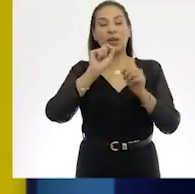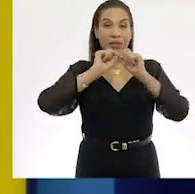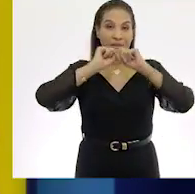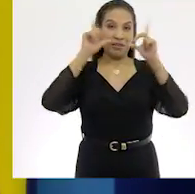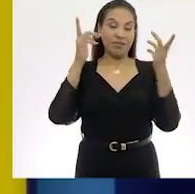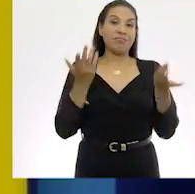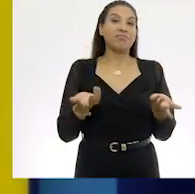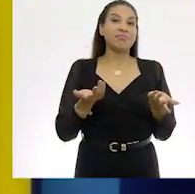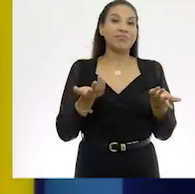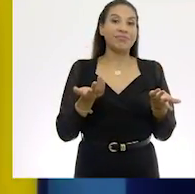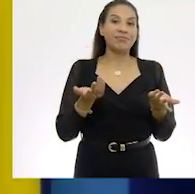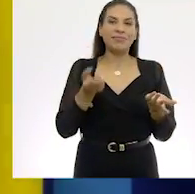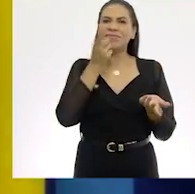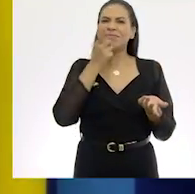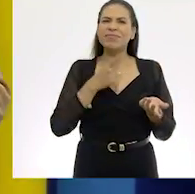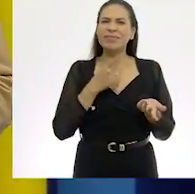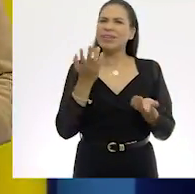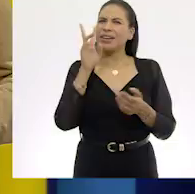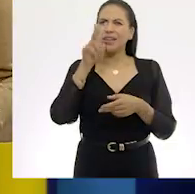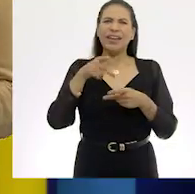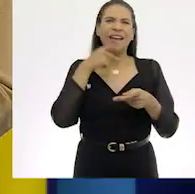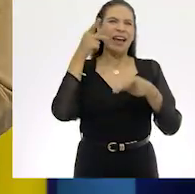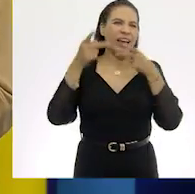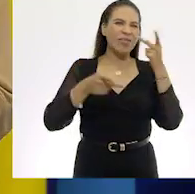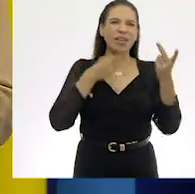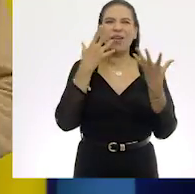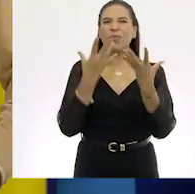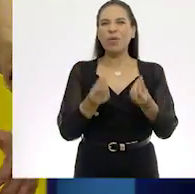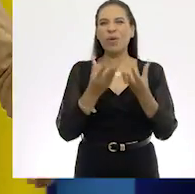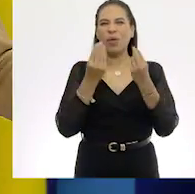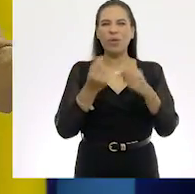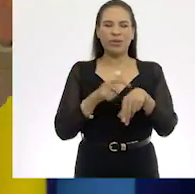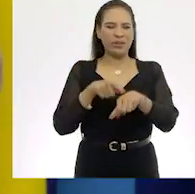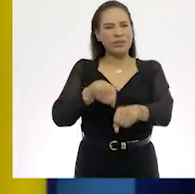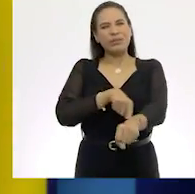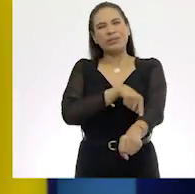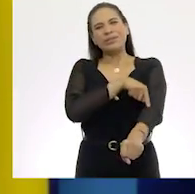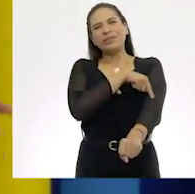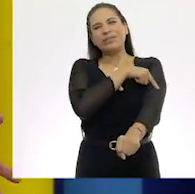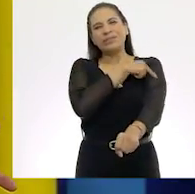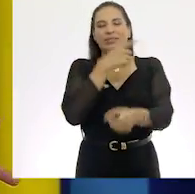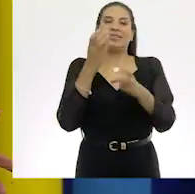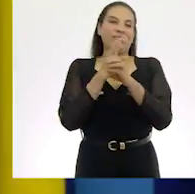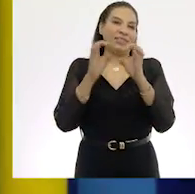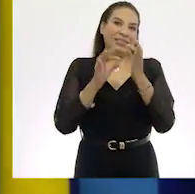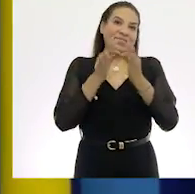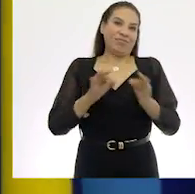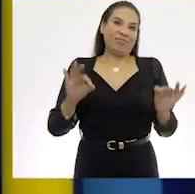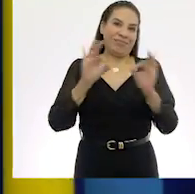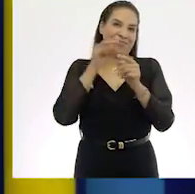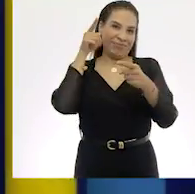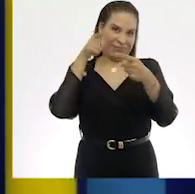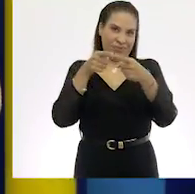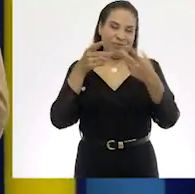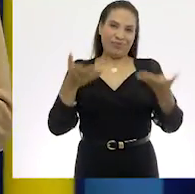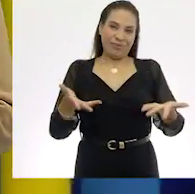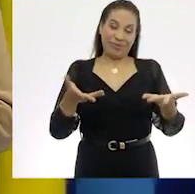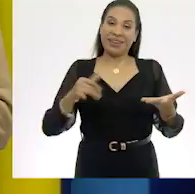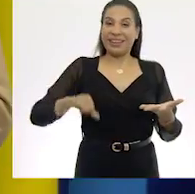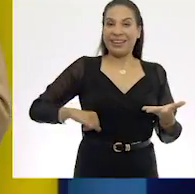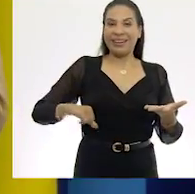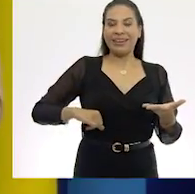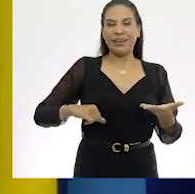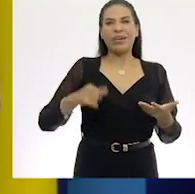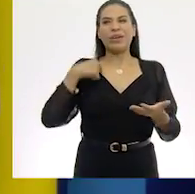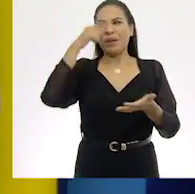despertó me dijo: es que hablas mucho y te tardas en llegar a la parte interesante. Pero yo